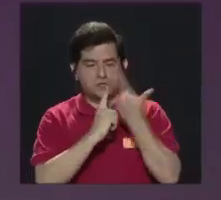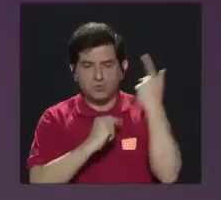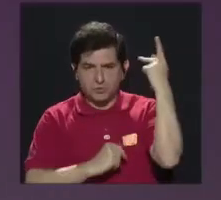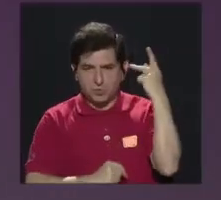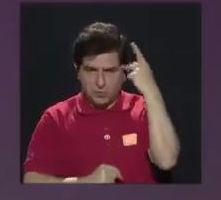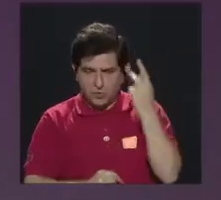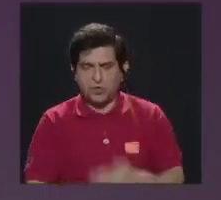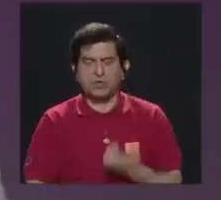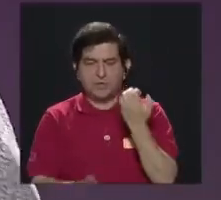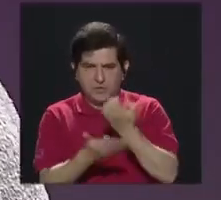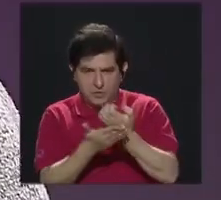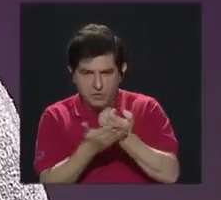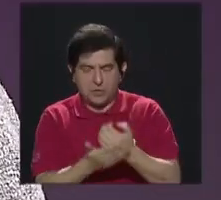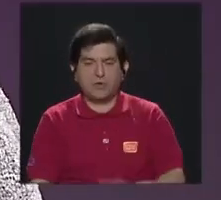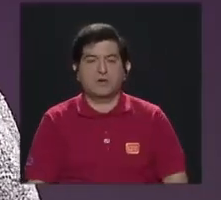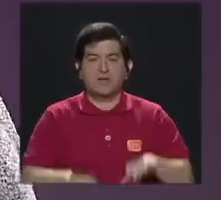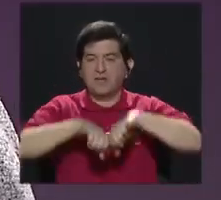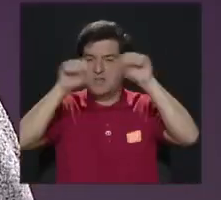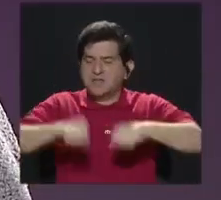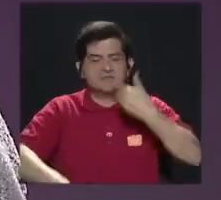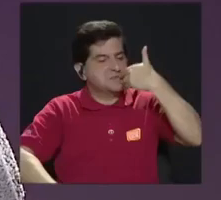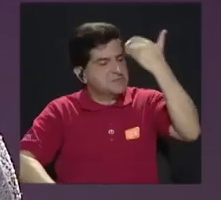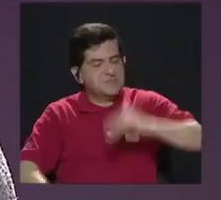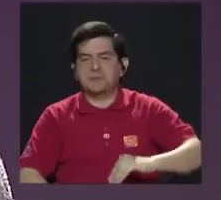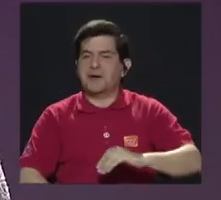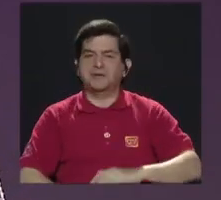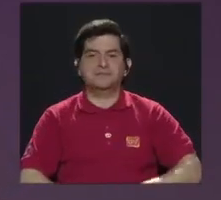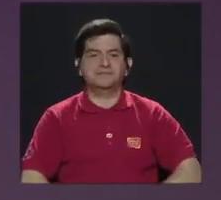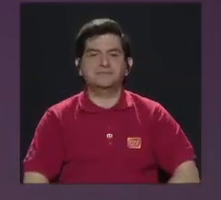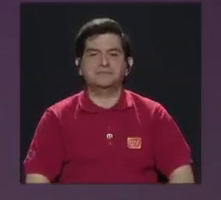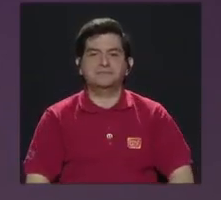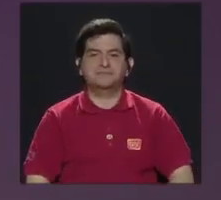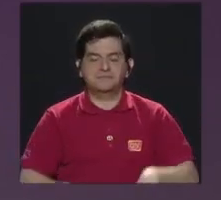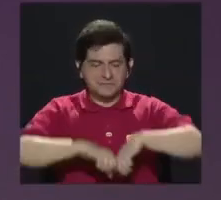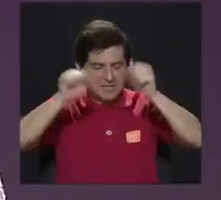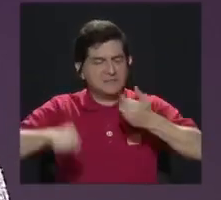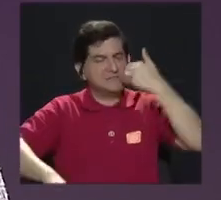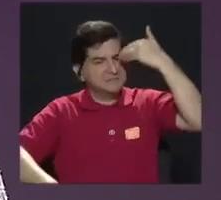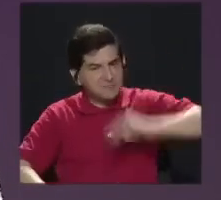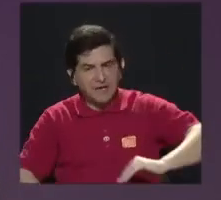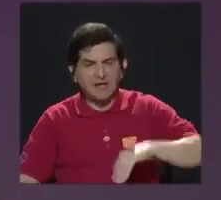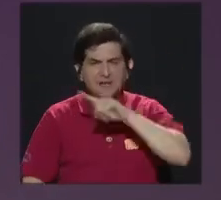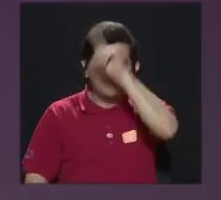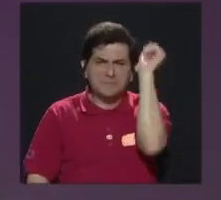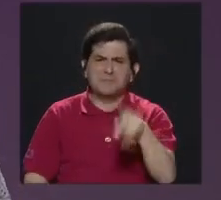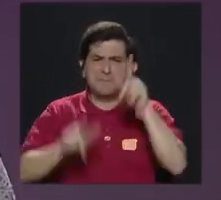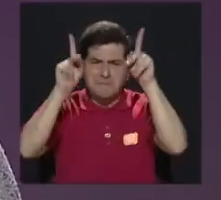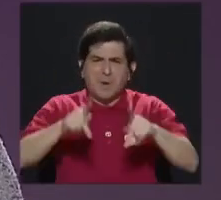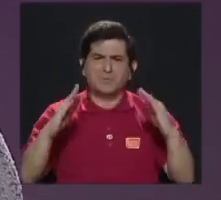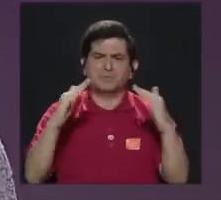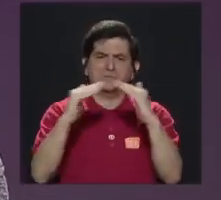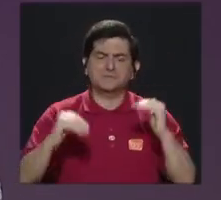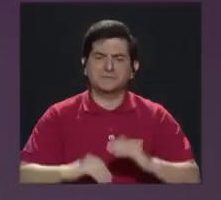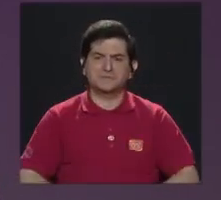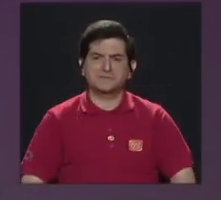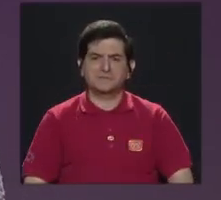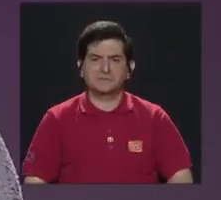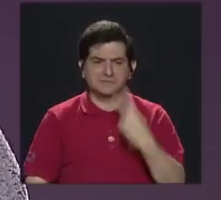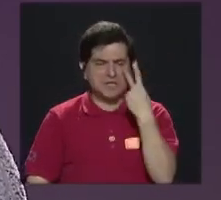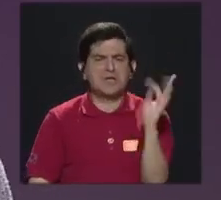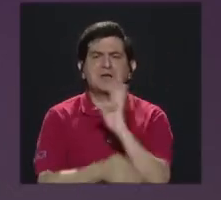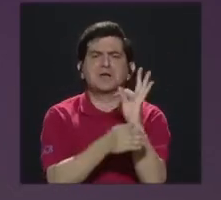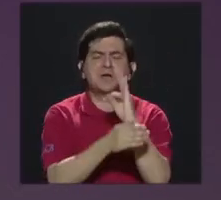que, o sea, que el sistema está jodido, básicamente. Está jodido y queremos que se cuestionen, que la gente que está en la casa y que vea